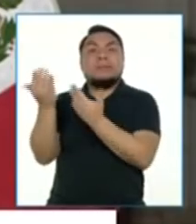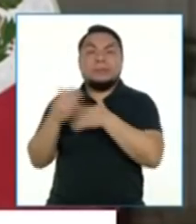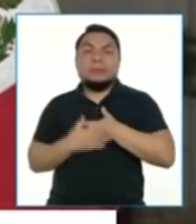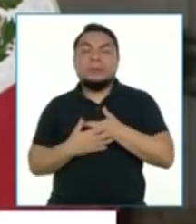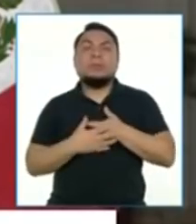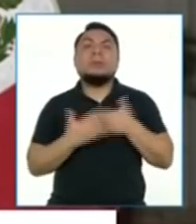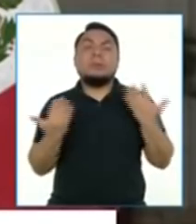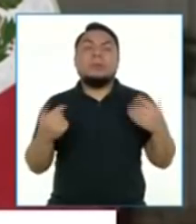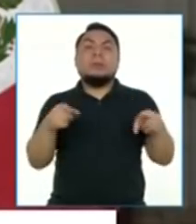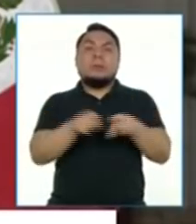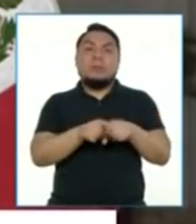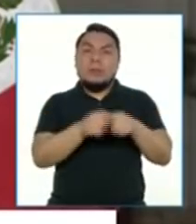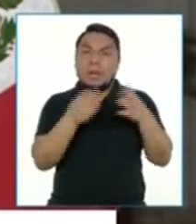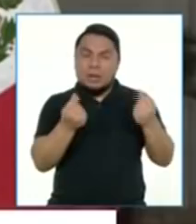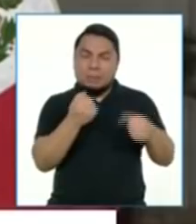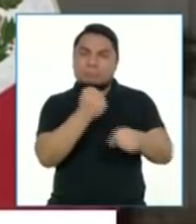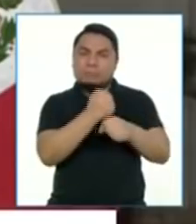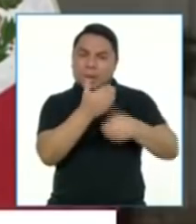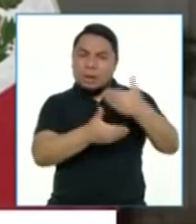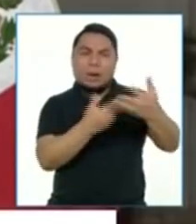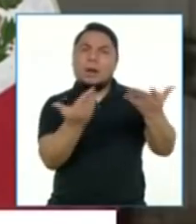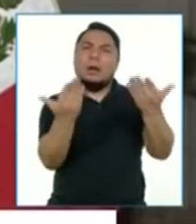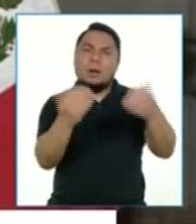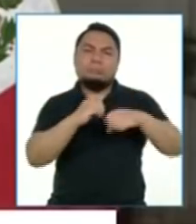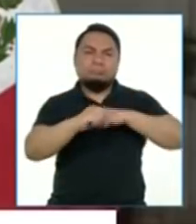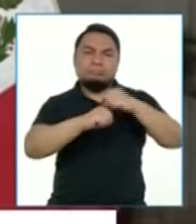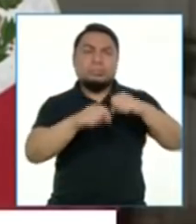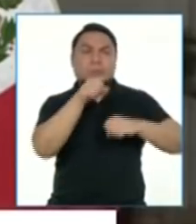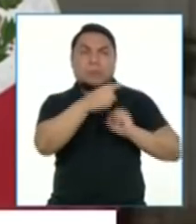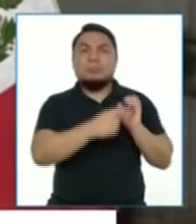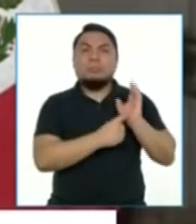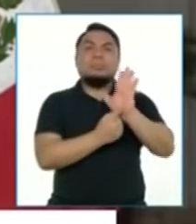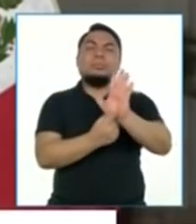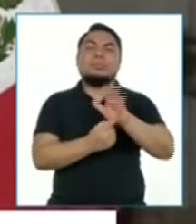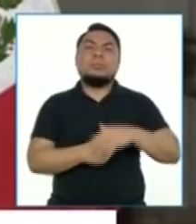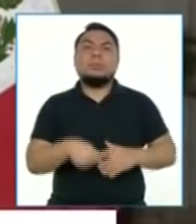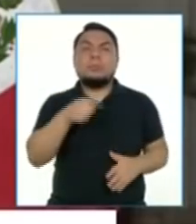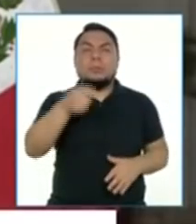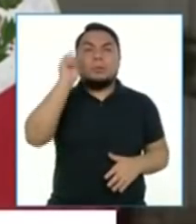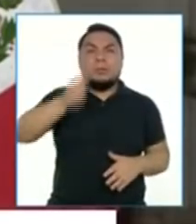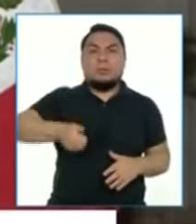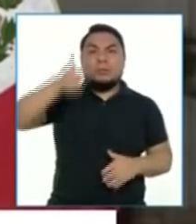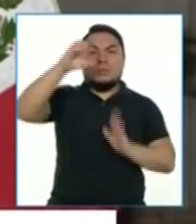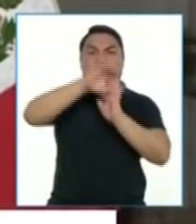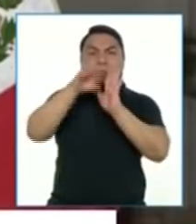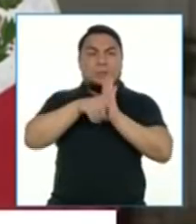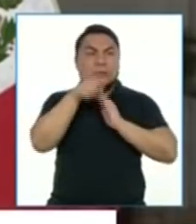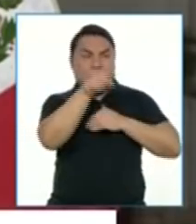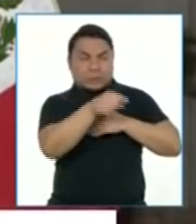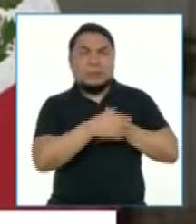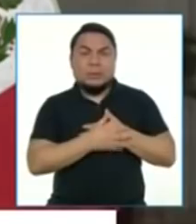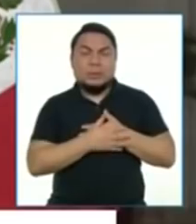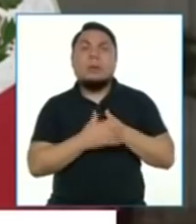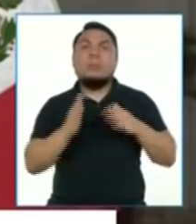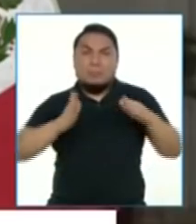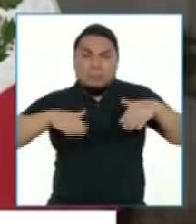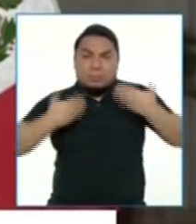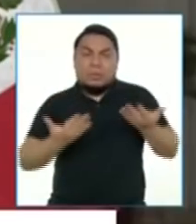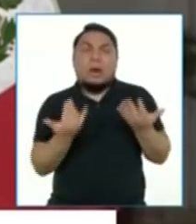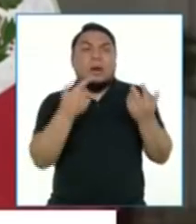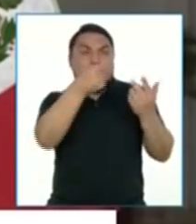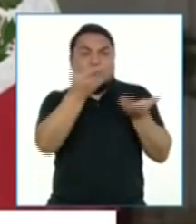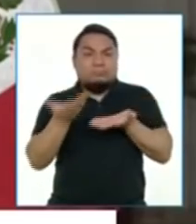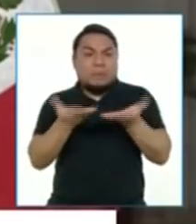trabajar en un favor del país no se faltó como algún poco más positivo creo patricia que es la